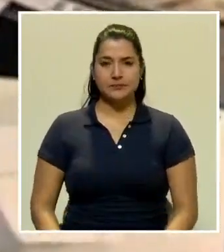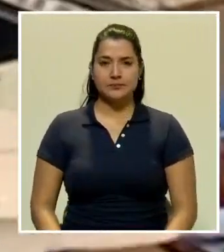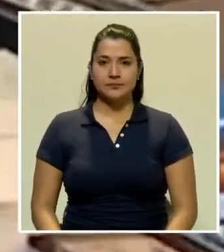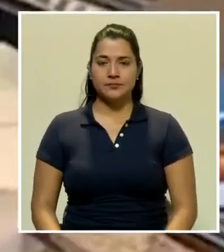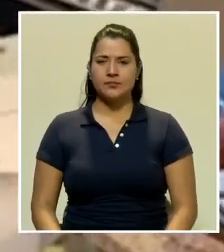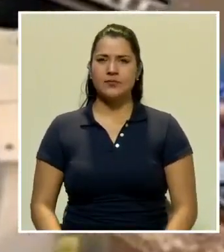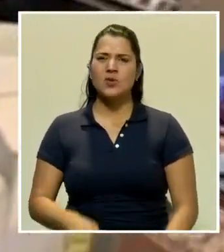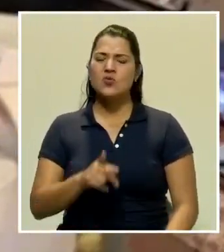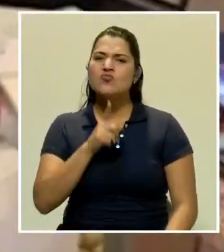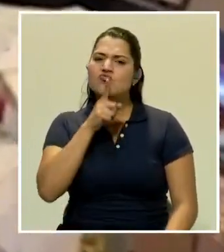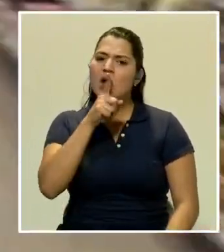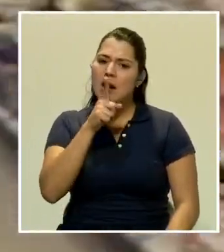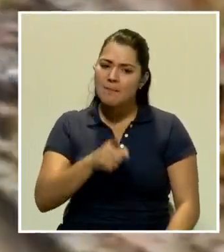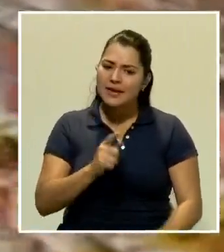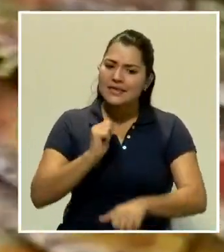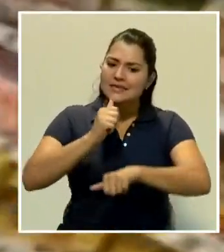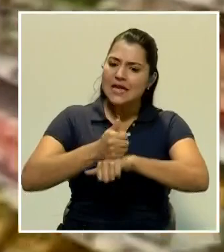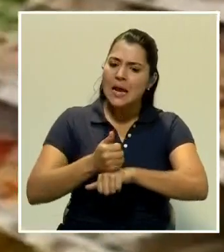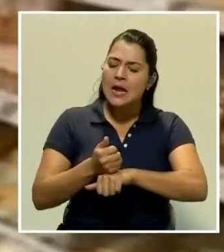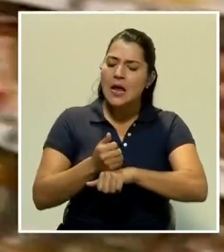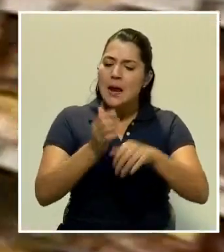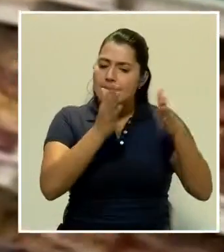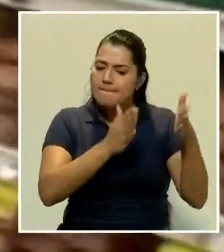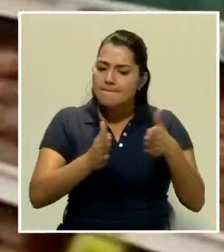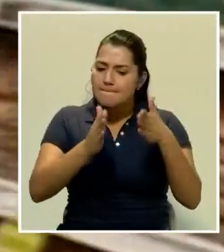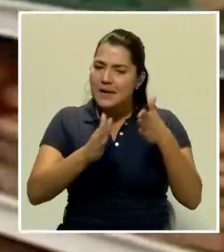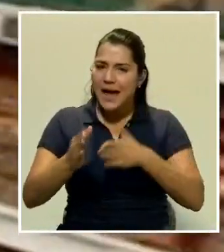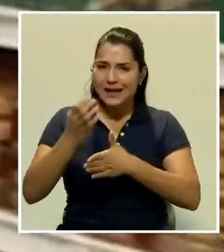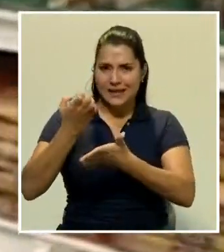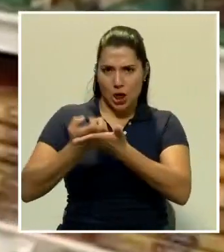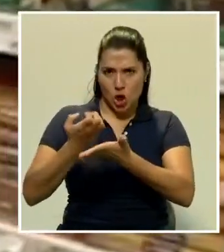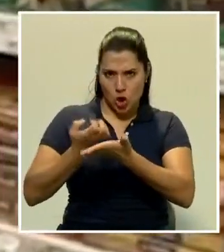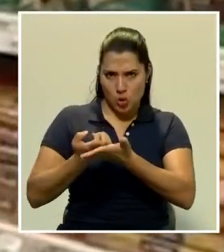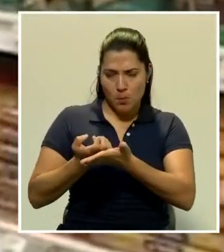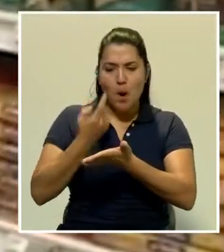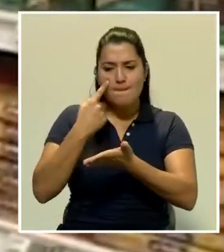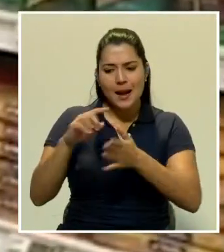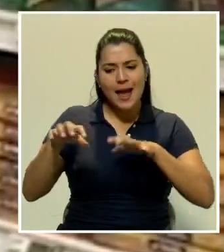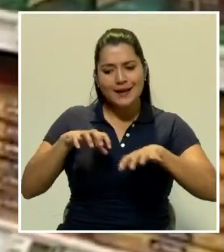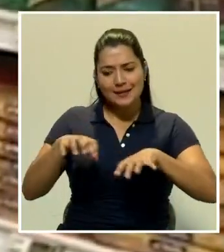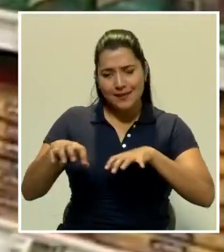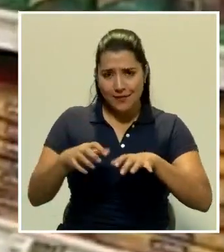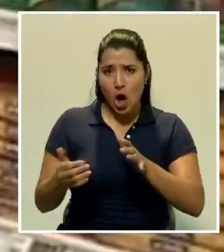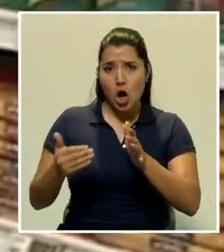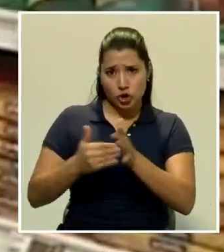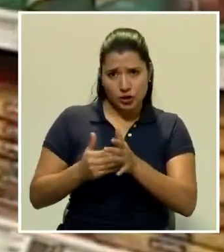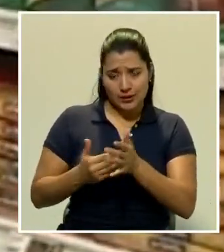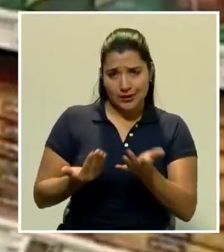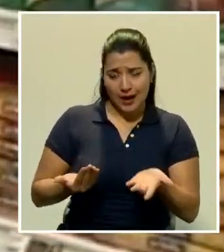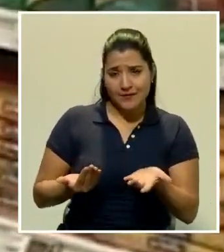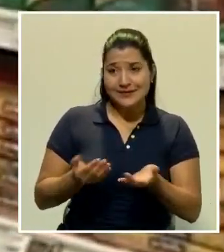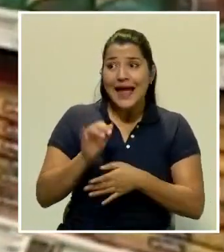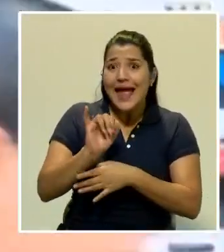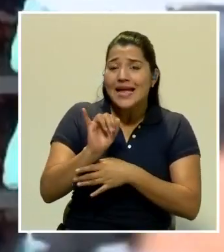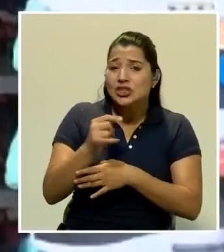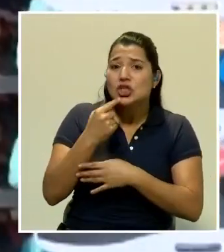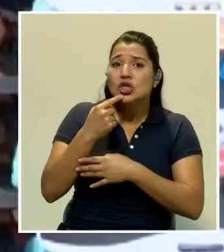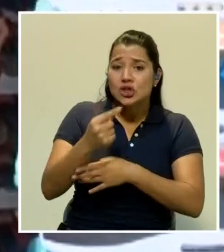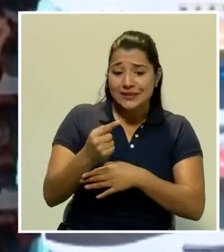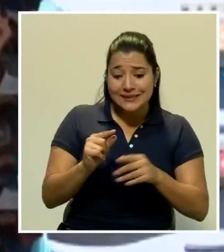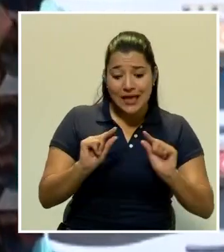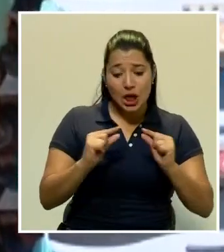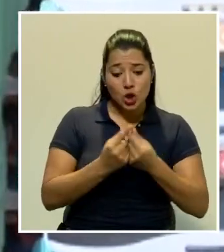Un verdadero plan de reactivación económica en vez de amenazar con más impuestos es el llamado que hace la Cámara de la Industria Alimentaria